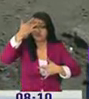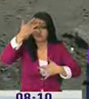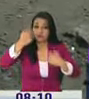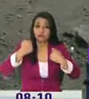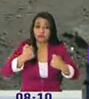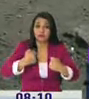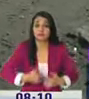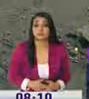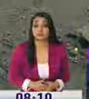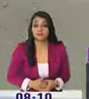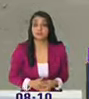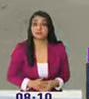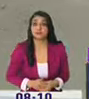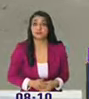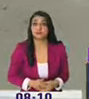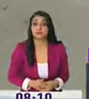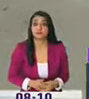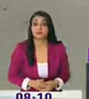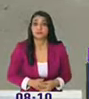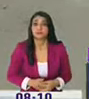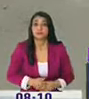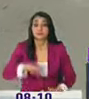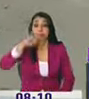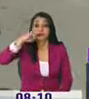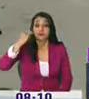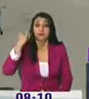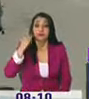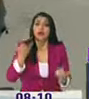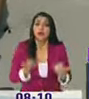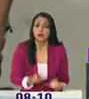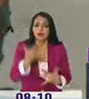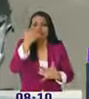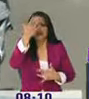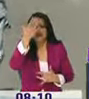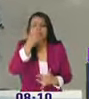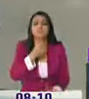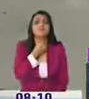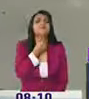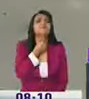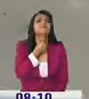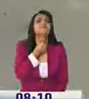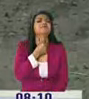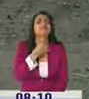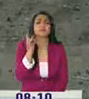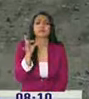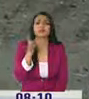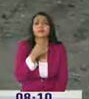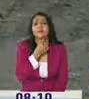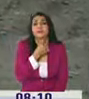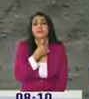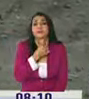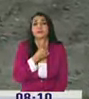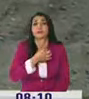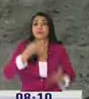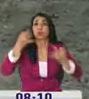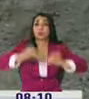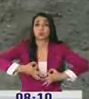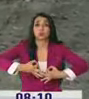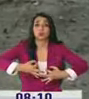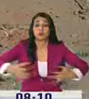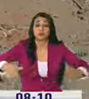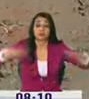enfermedades son permanentes. Verá que los niños ahorita están enfermos con dolor de la garganta, todo eso. Temen que al llegar la época invernal la